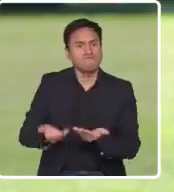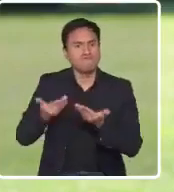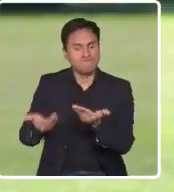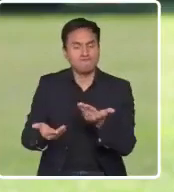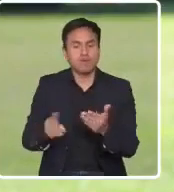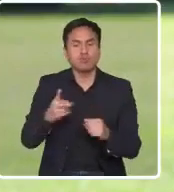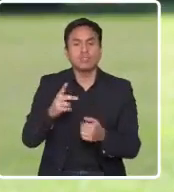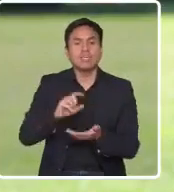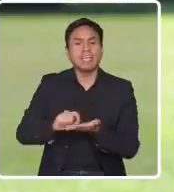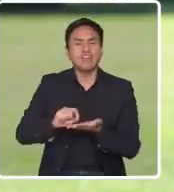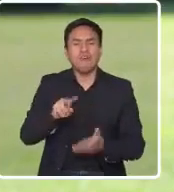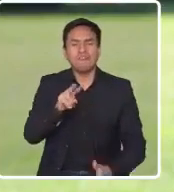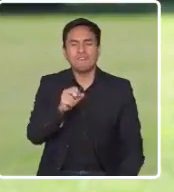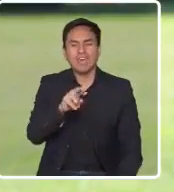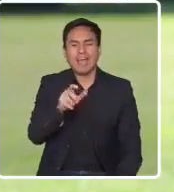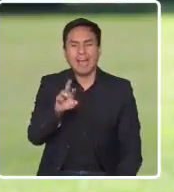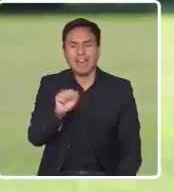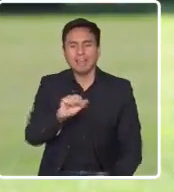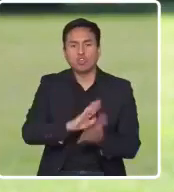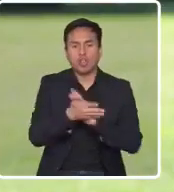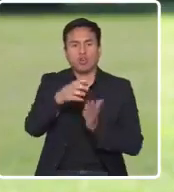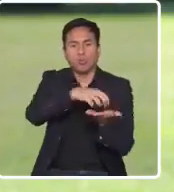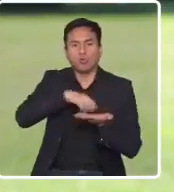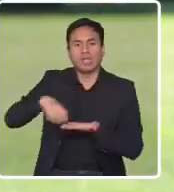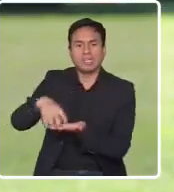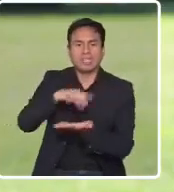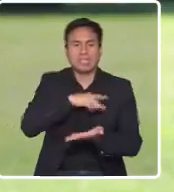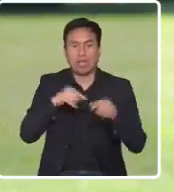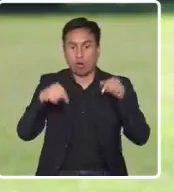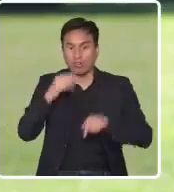con el subsecretario Vergara. Hoy día